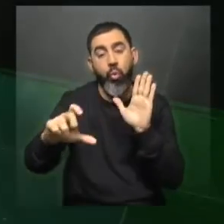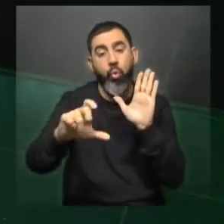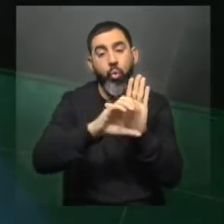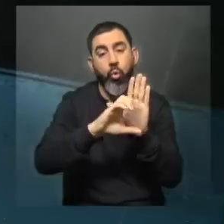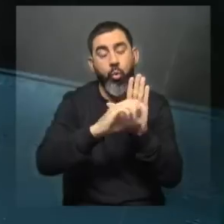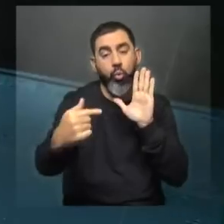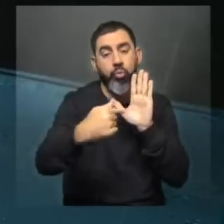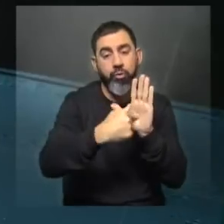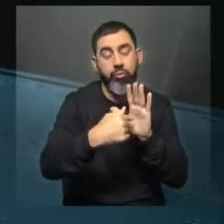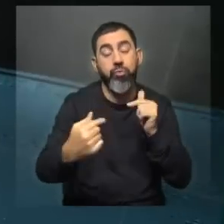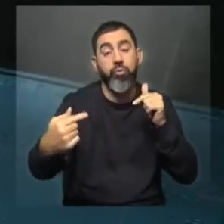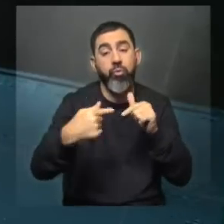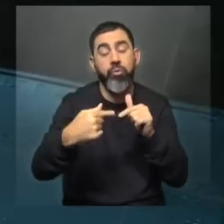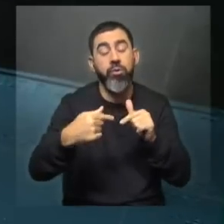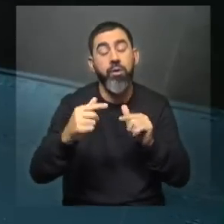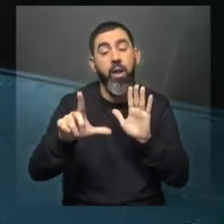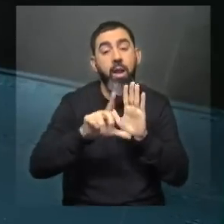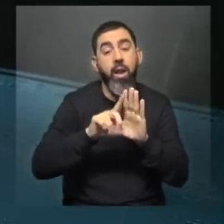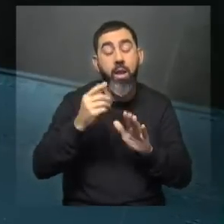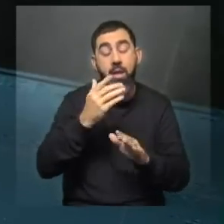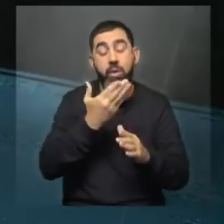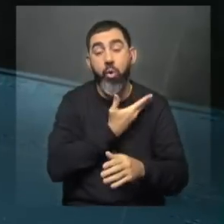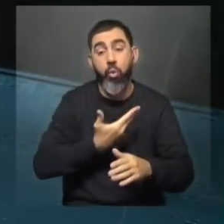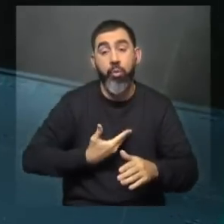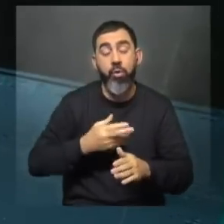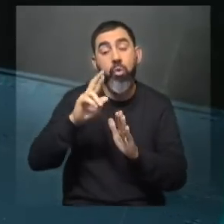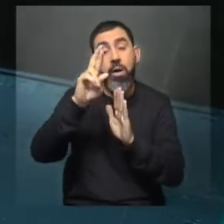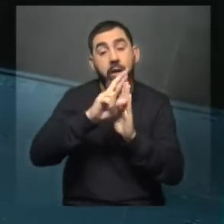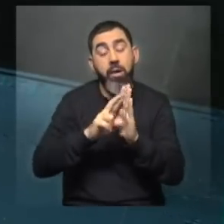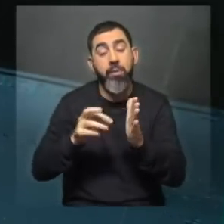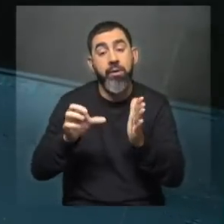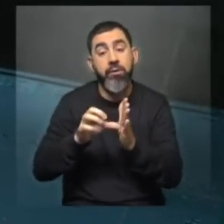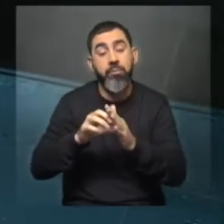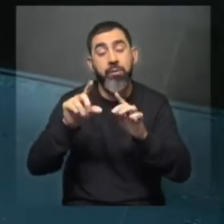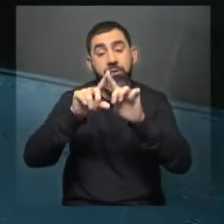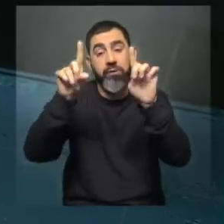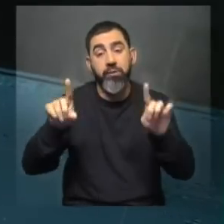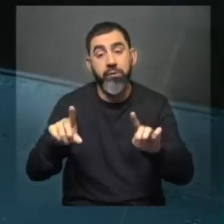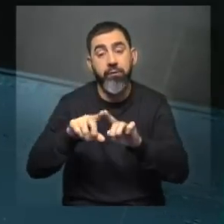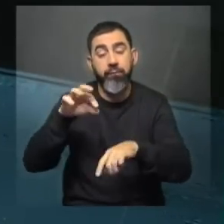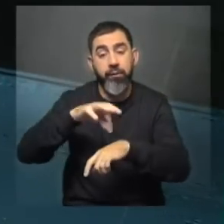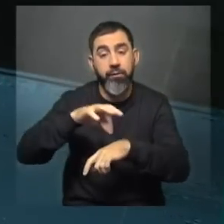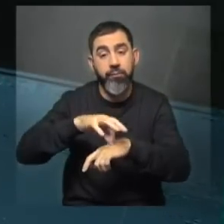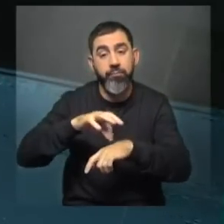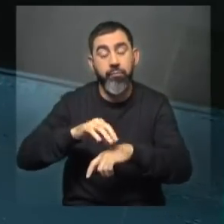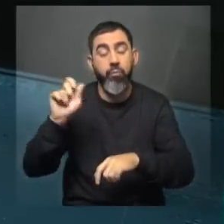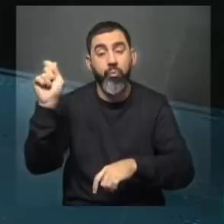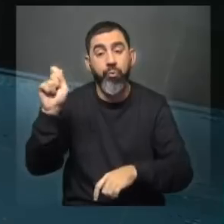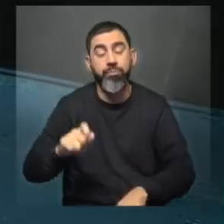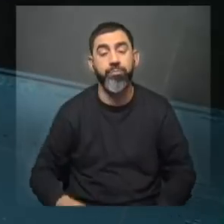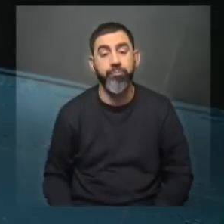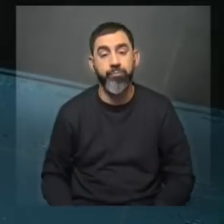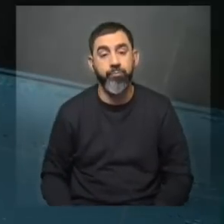inconstitucionalidad contra el decreto del poder ejecutivo que reglamente el sistema de certificaciones médicas en el sector público